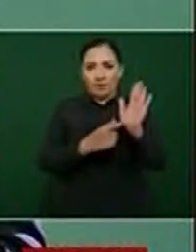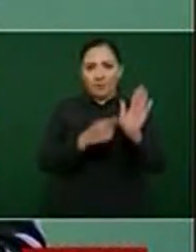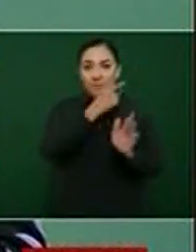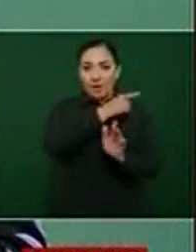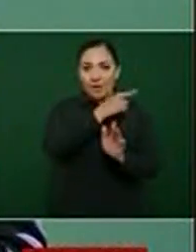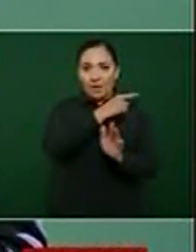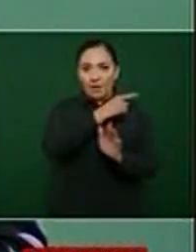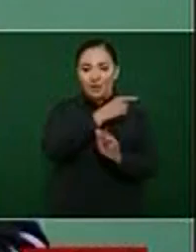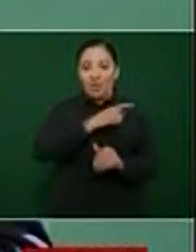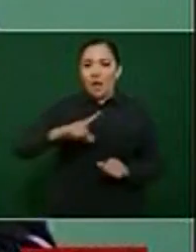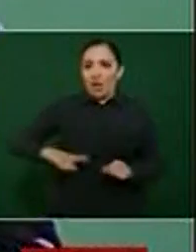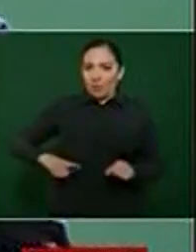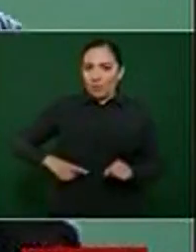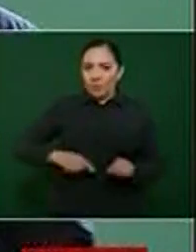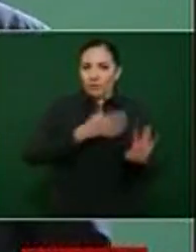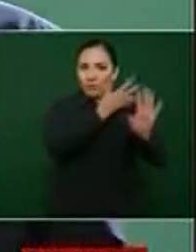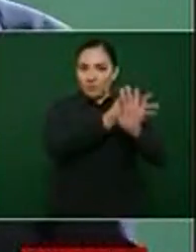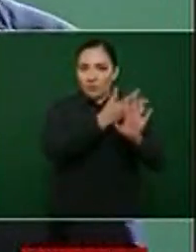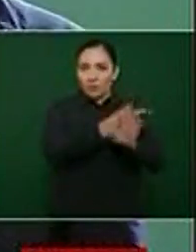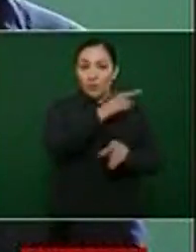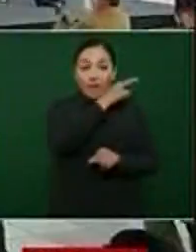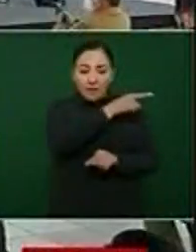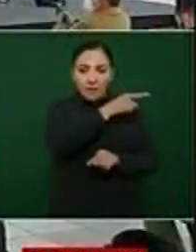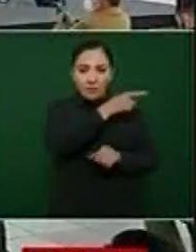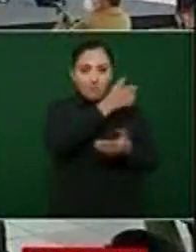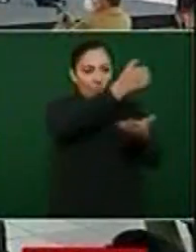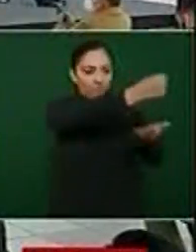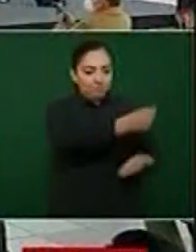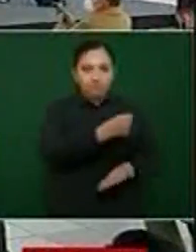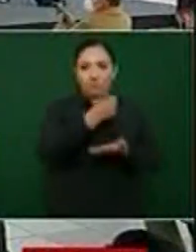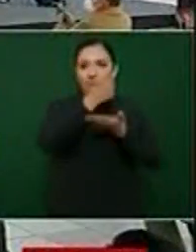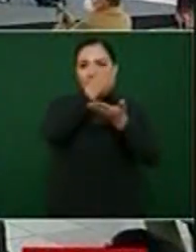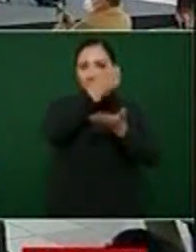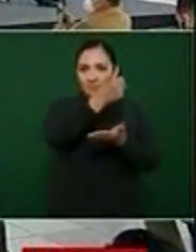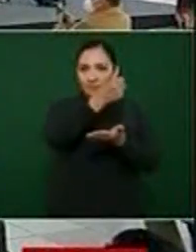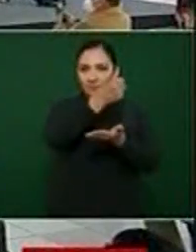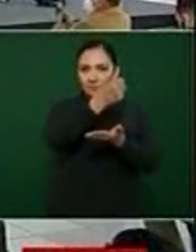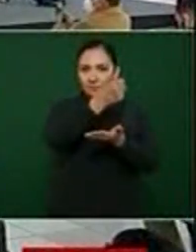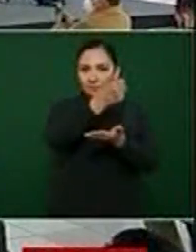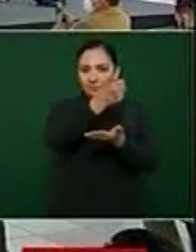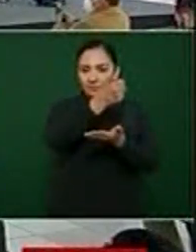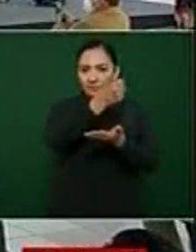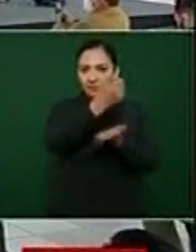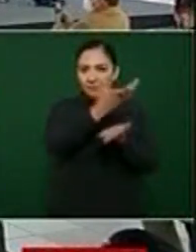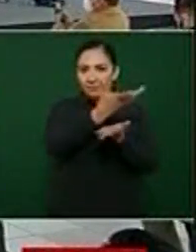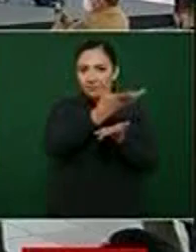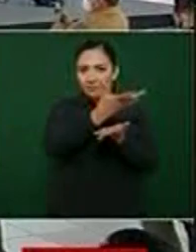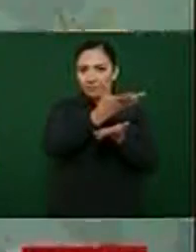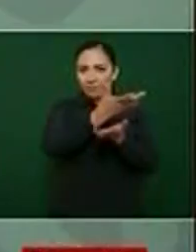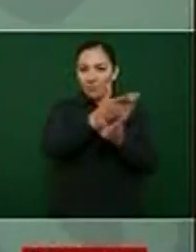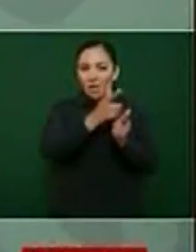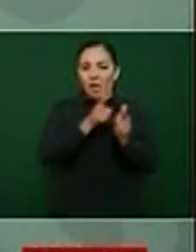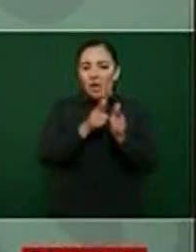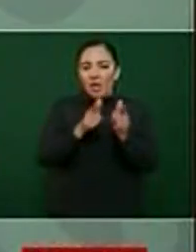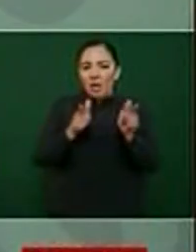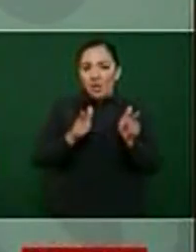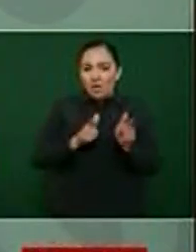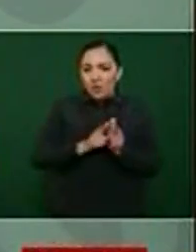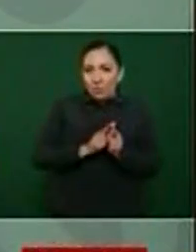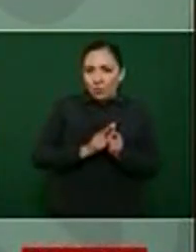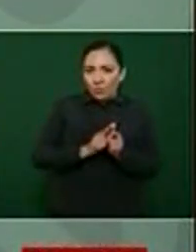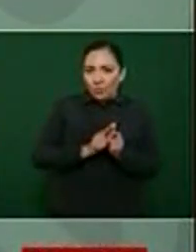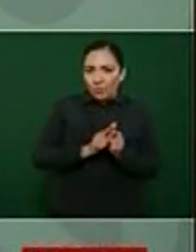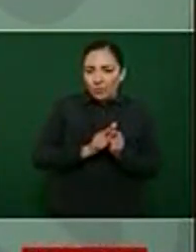están denostando al gobierno es una postura bastante complicada porque se da en medio